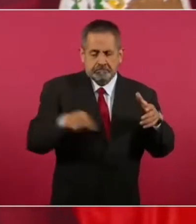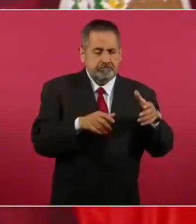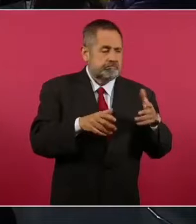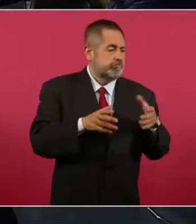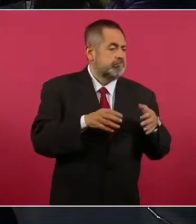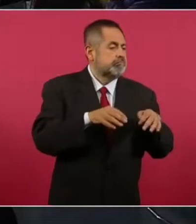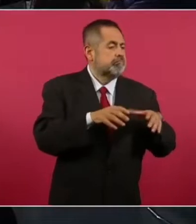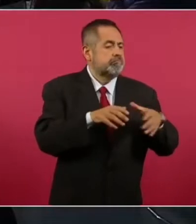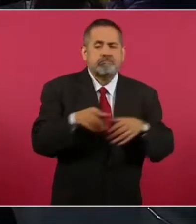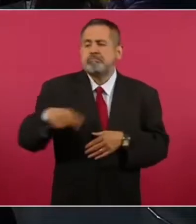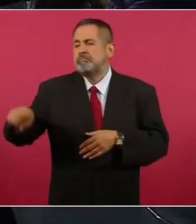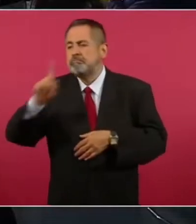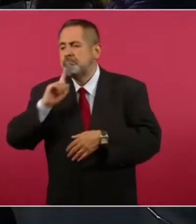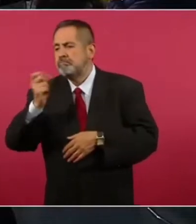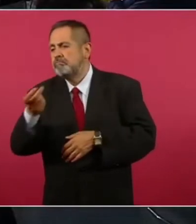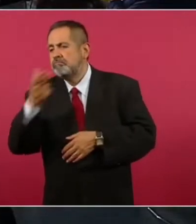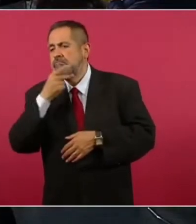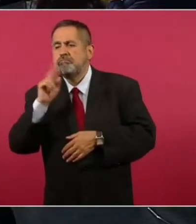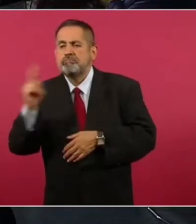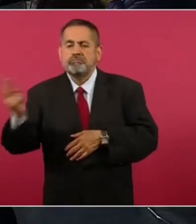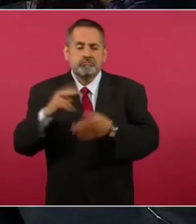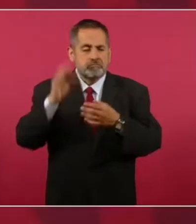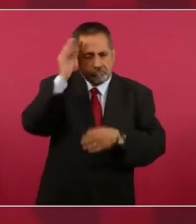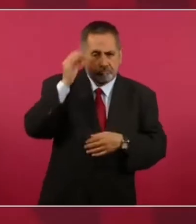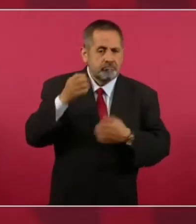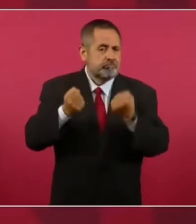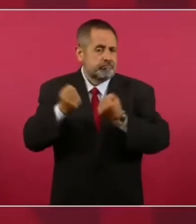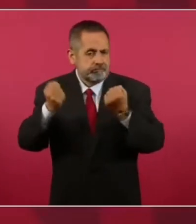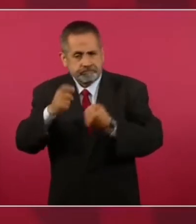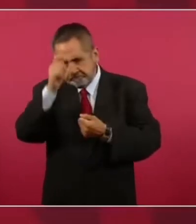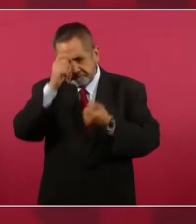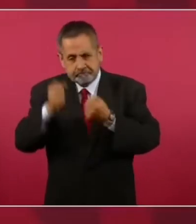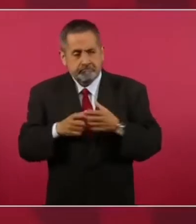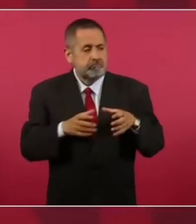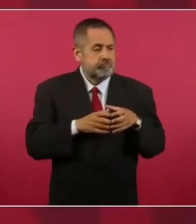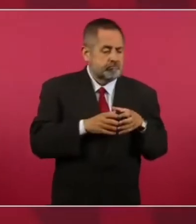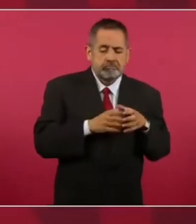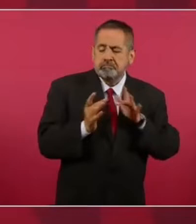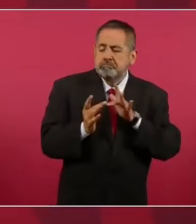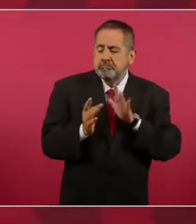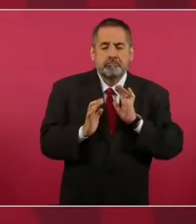las trabajadoras domésticas, sus choferes, nada más.